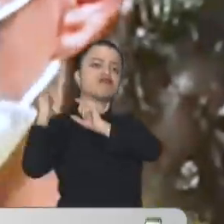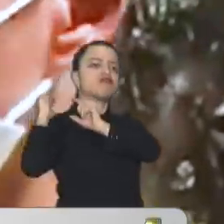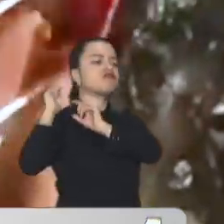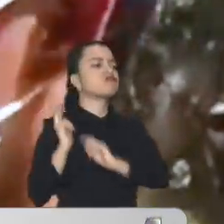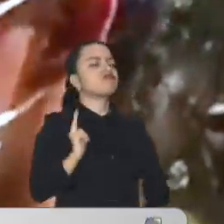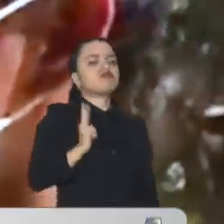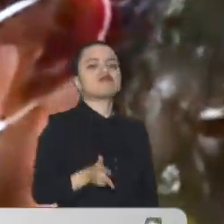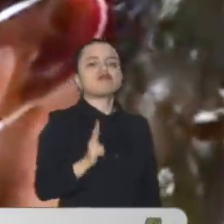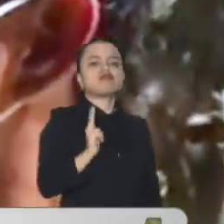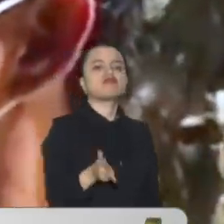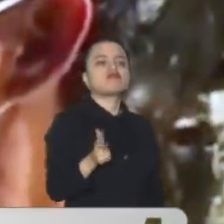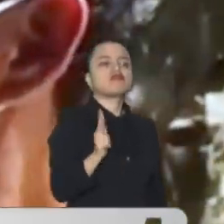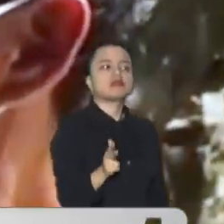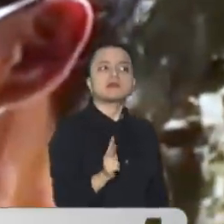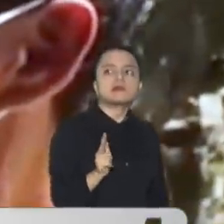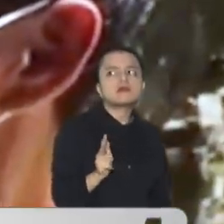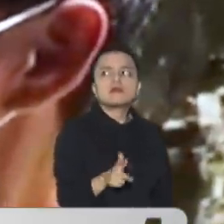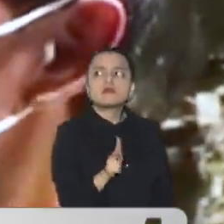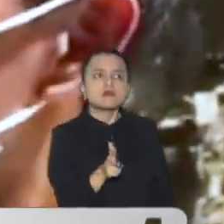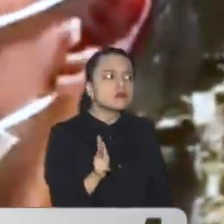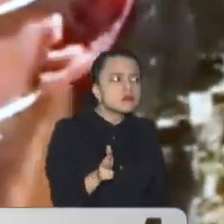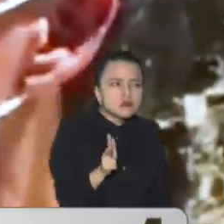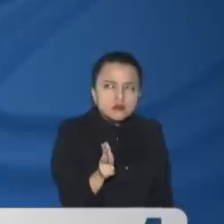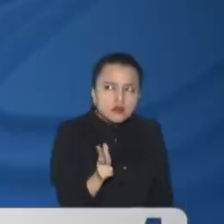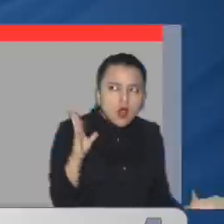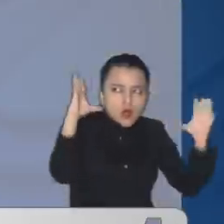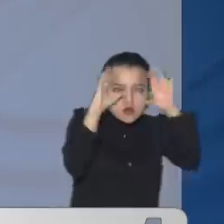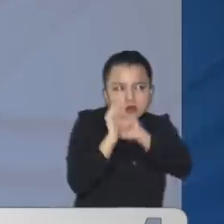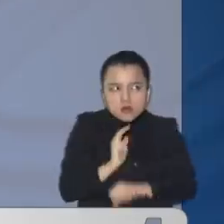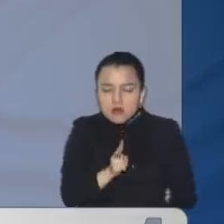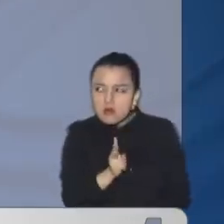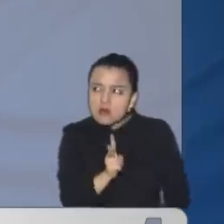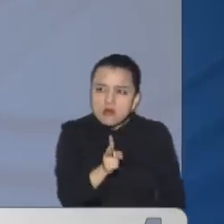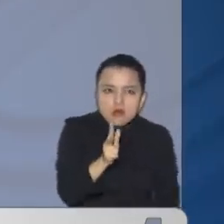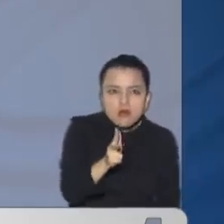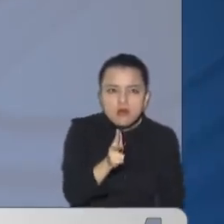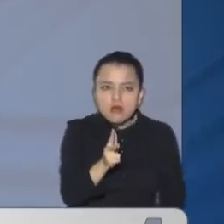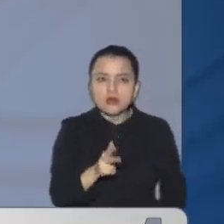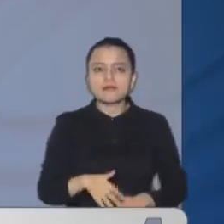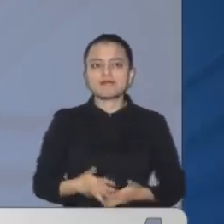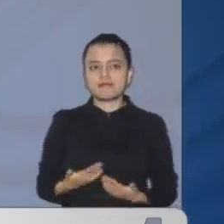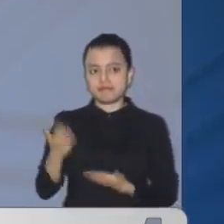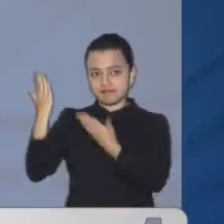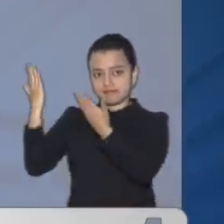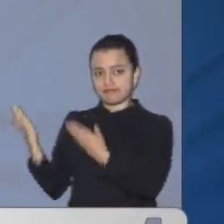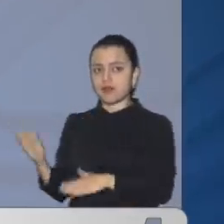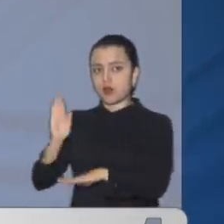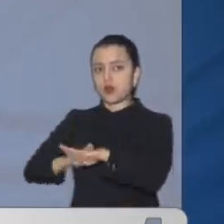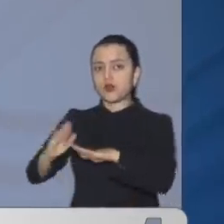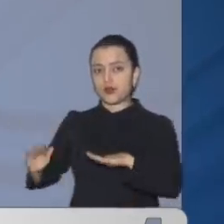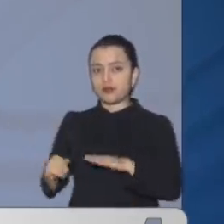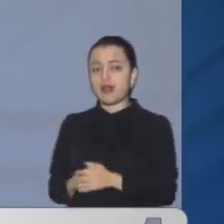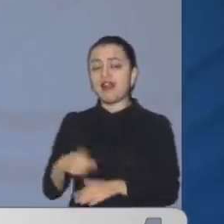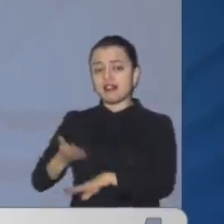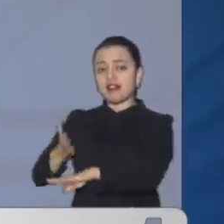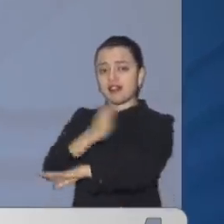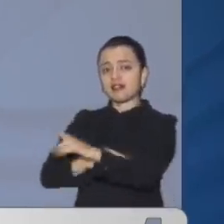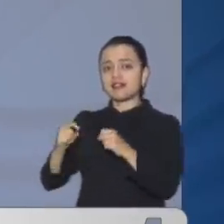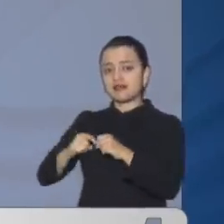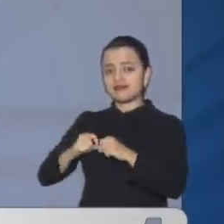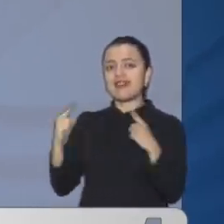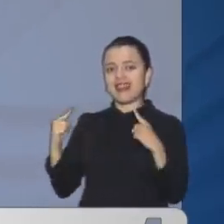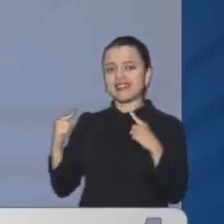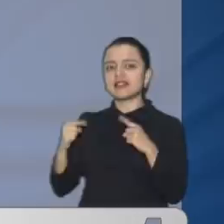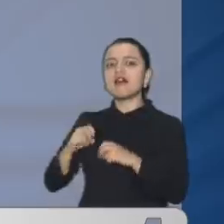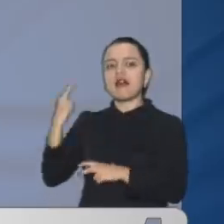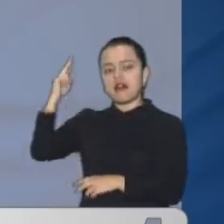Y vino todo arrinconado por aquí, por toda la oscuridad. El presunto responsable de este hecho es un joven de 21 años que desertó del ejército el año pasado.